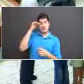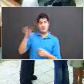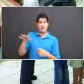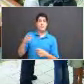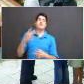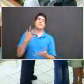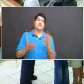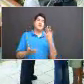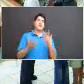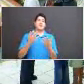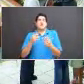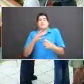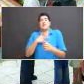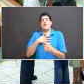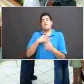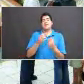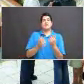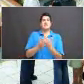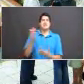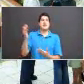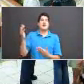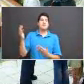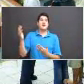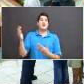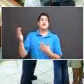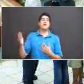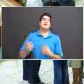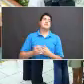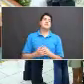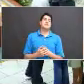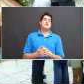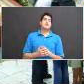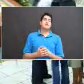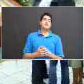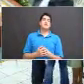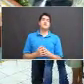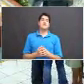Si acaso se me escapa,